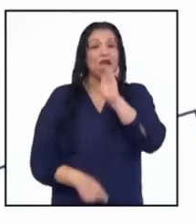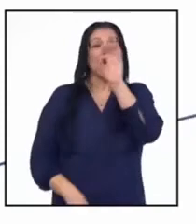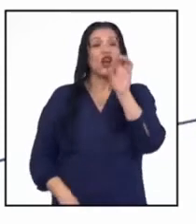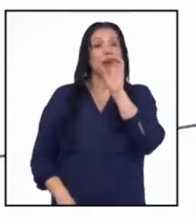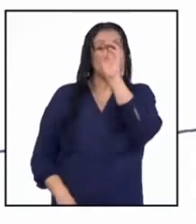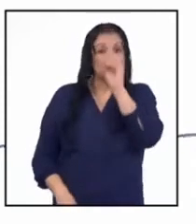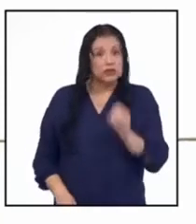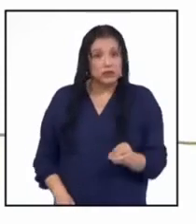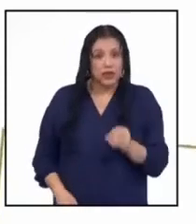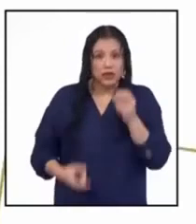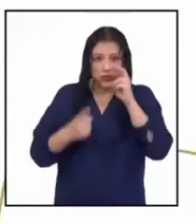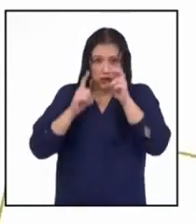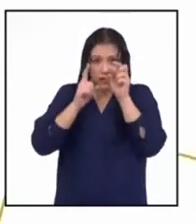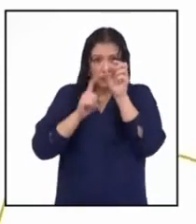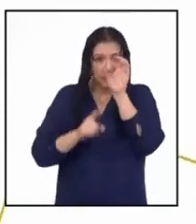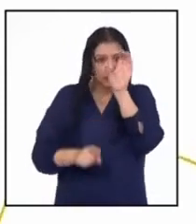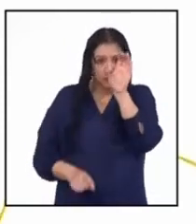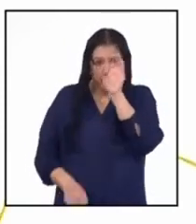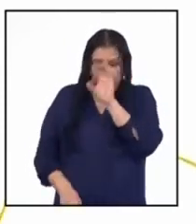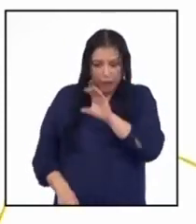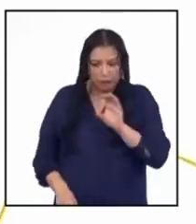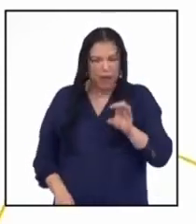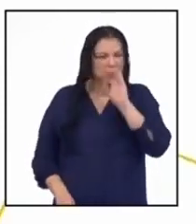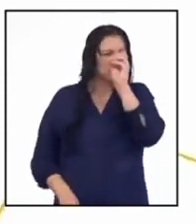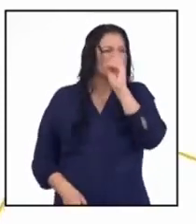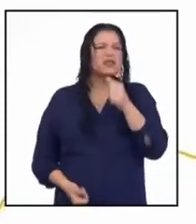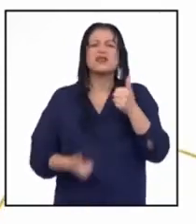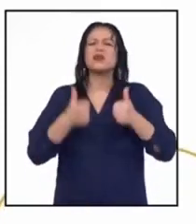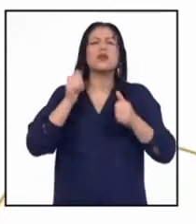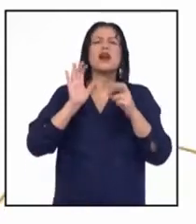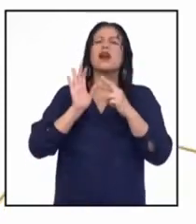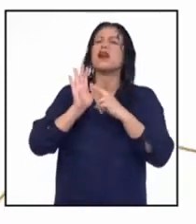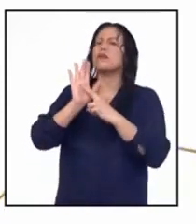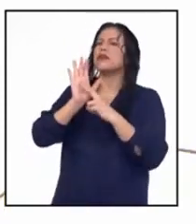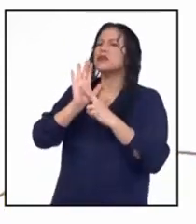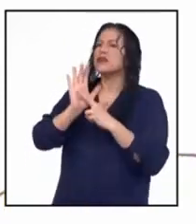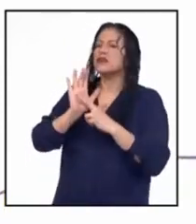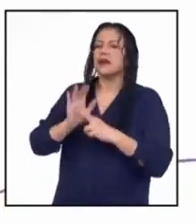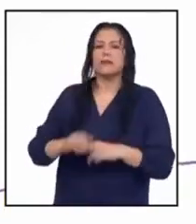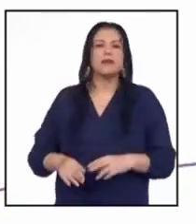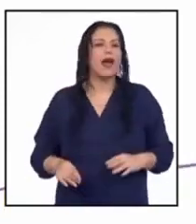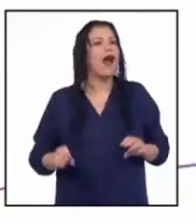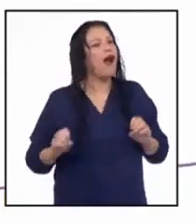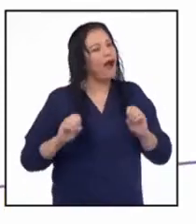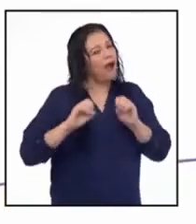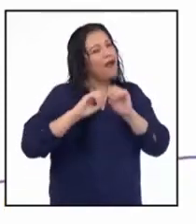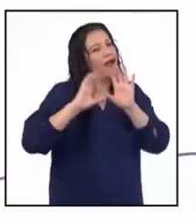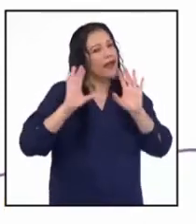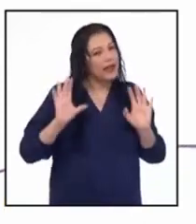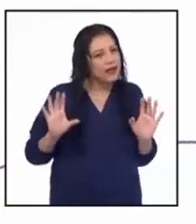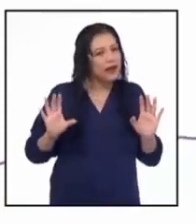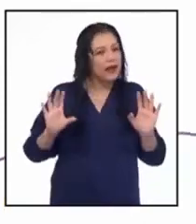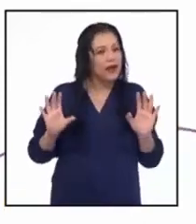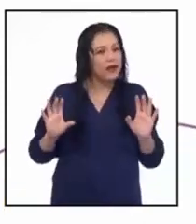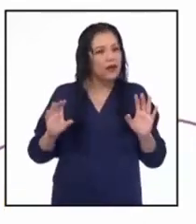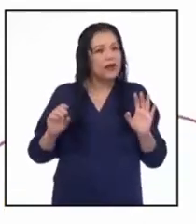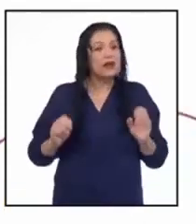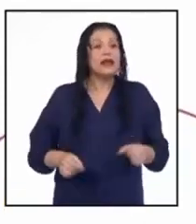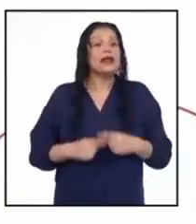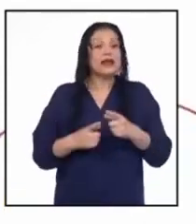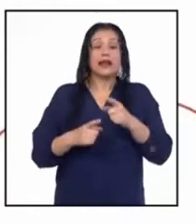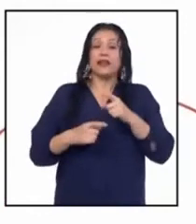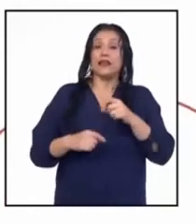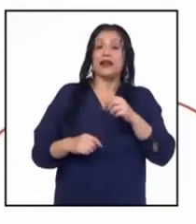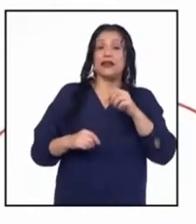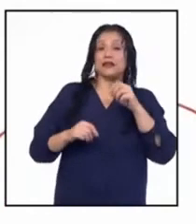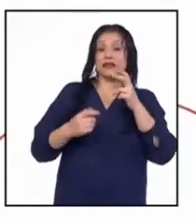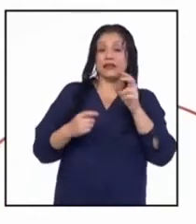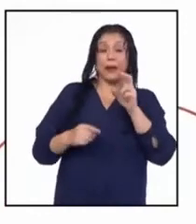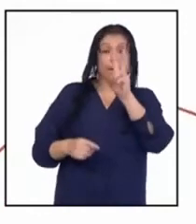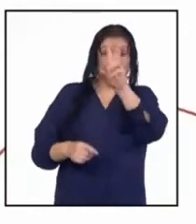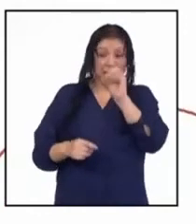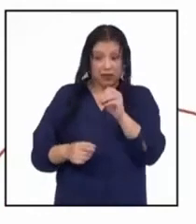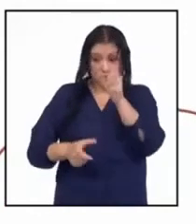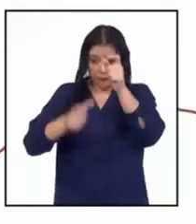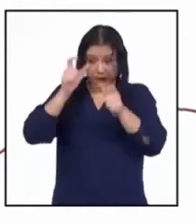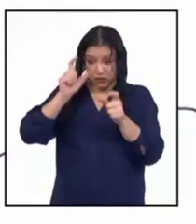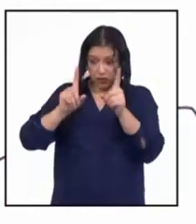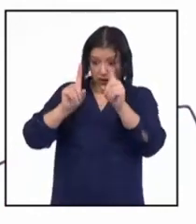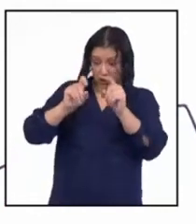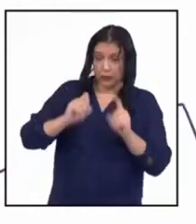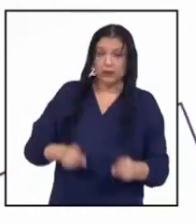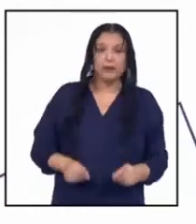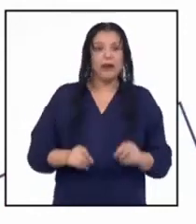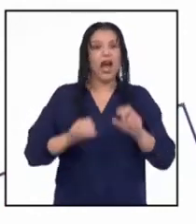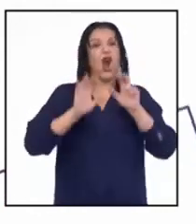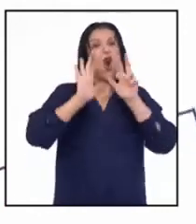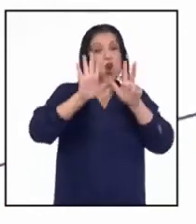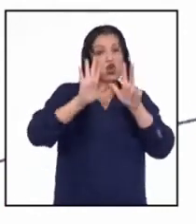porcentajes que van en cada sector, qué representan? Está claro. 8 personas de las 20 a las que se les hizo la pregunta